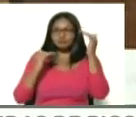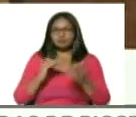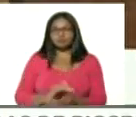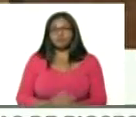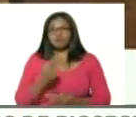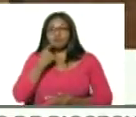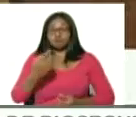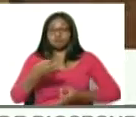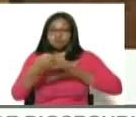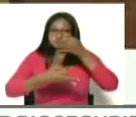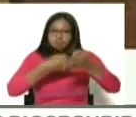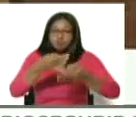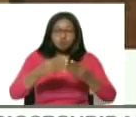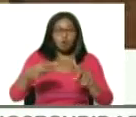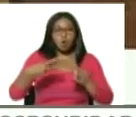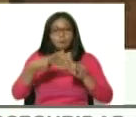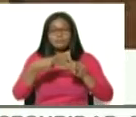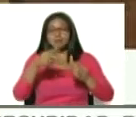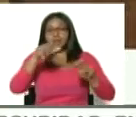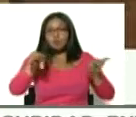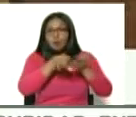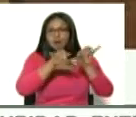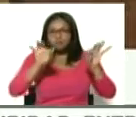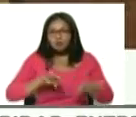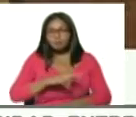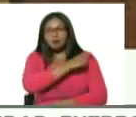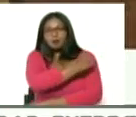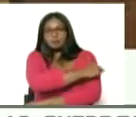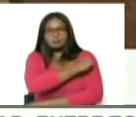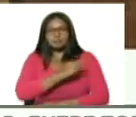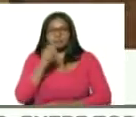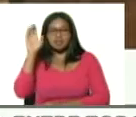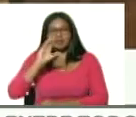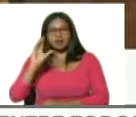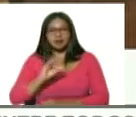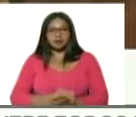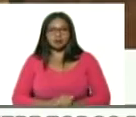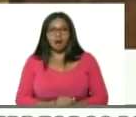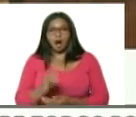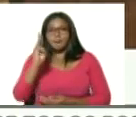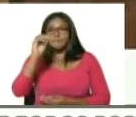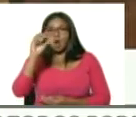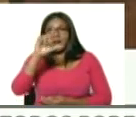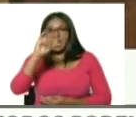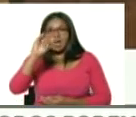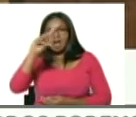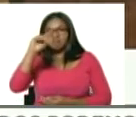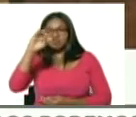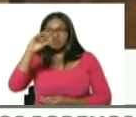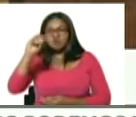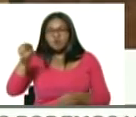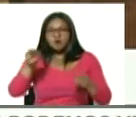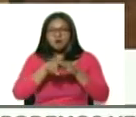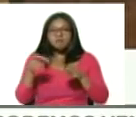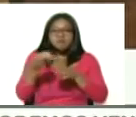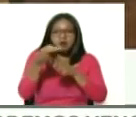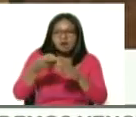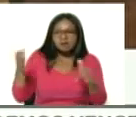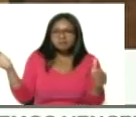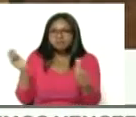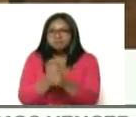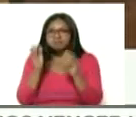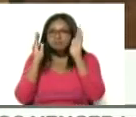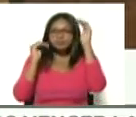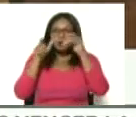todos los hoteles hospitalarios, al Poliedro. Tenemos que ir nosotros a la búsqueda de los casos para